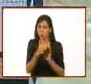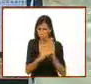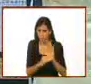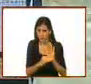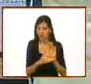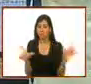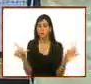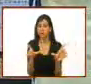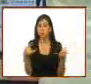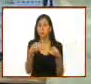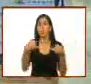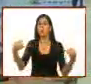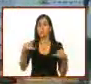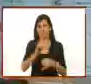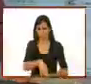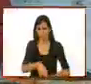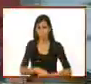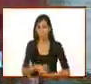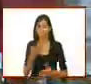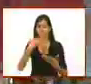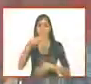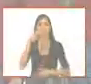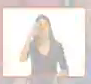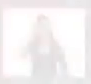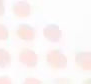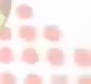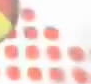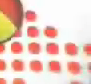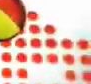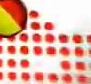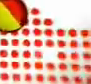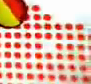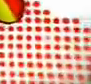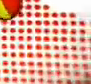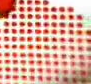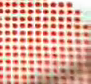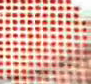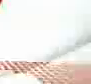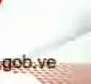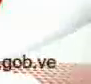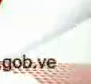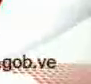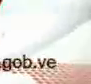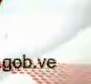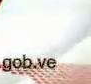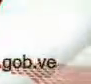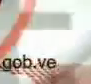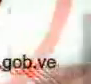televisoras por cable. Eduardo Silvera, La Noticia.